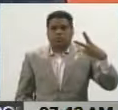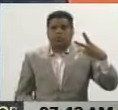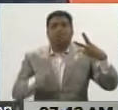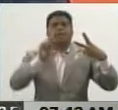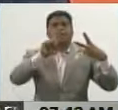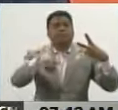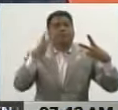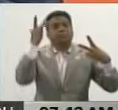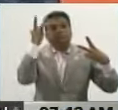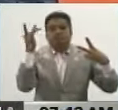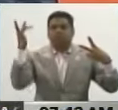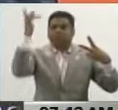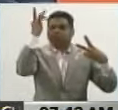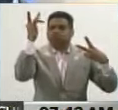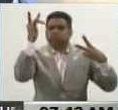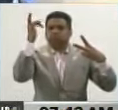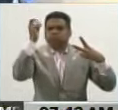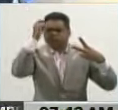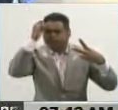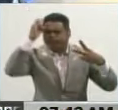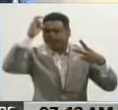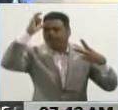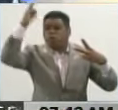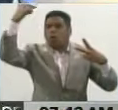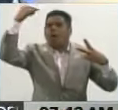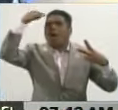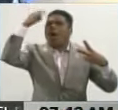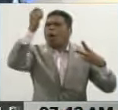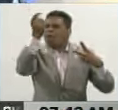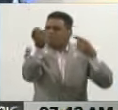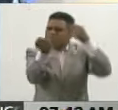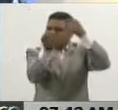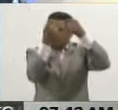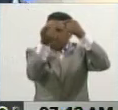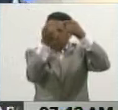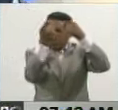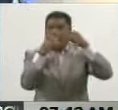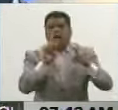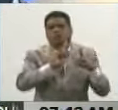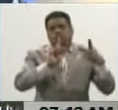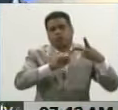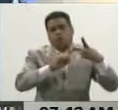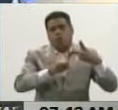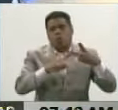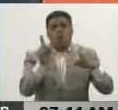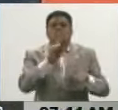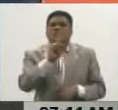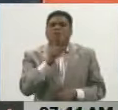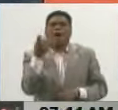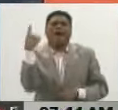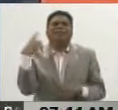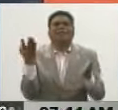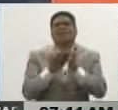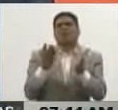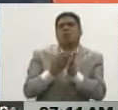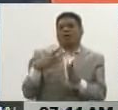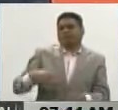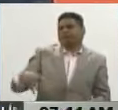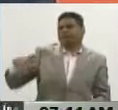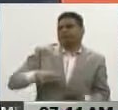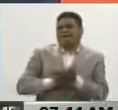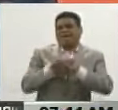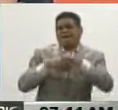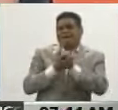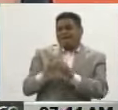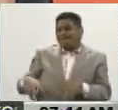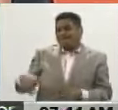escuela de la República, la escuela que no es la escuela del capitalismo dependiente. En el capitalismo dependiente, la escuela ni la